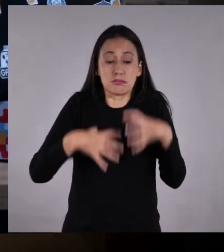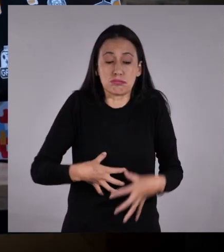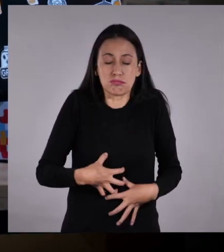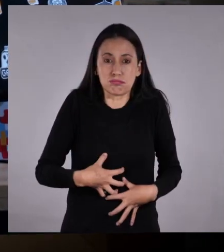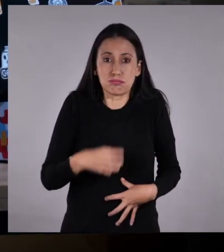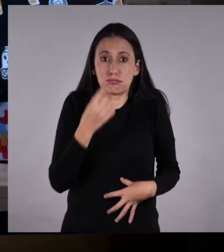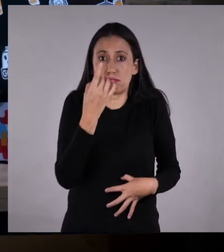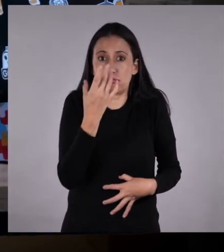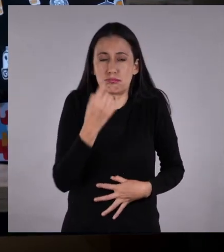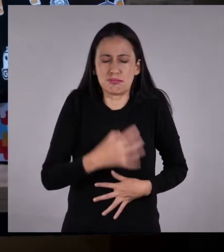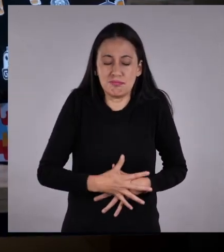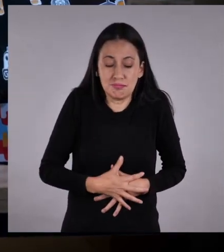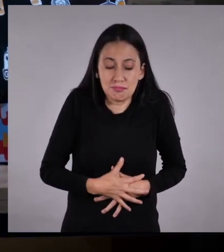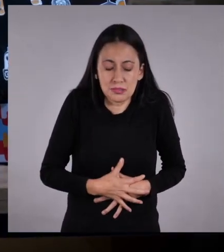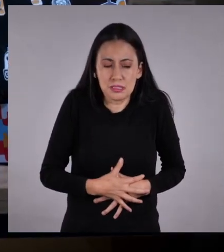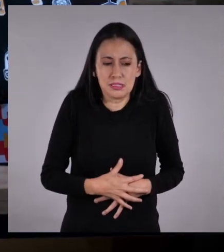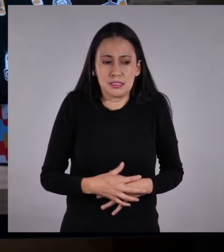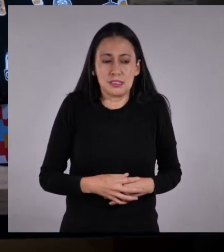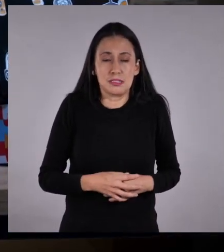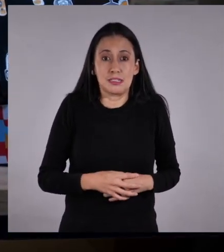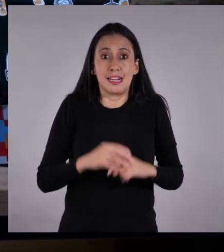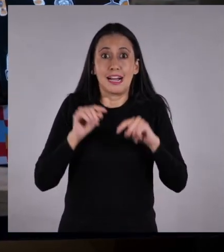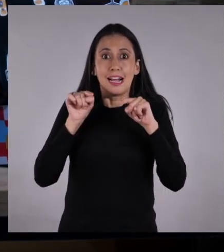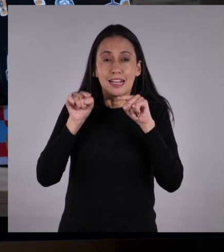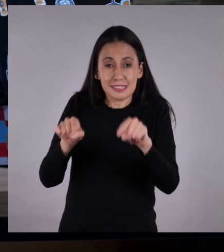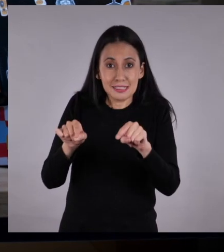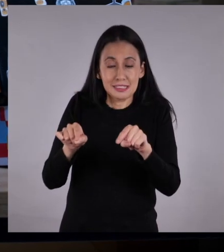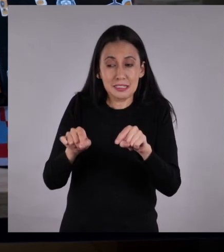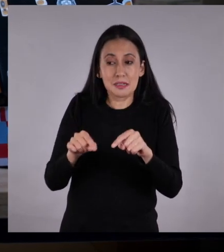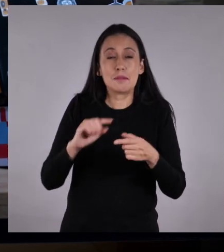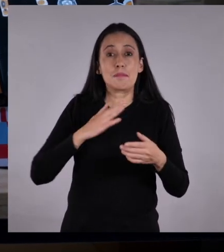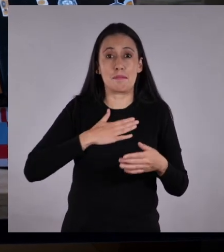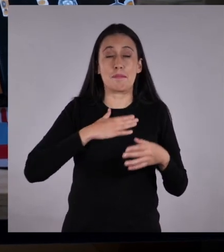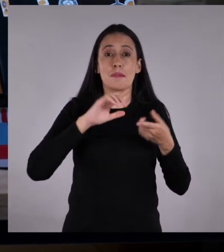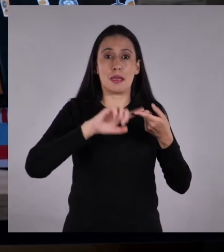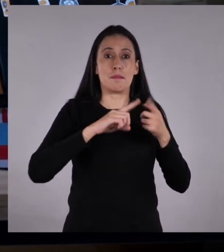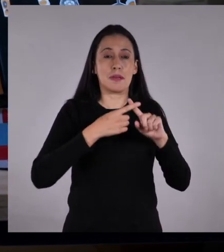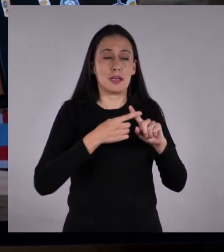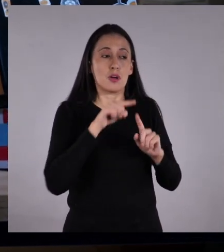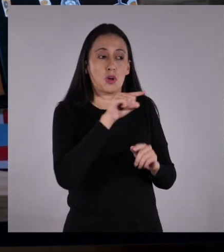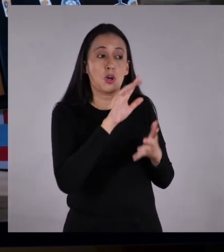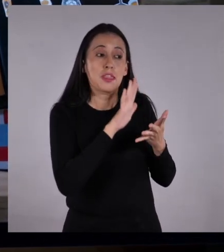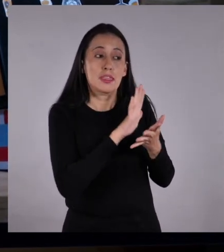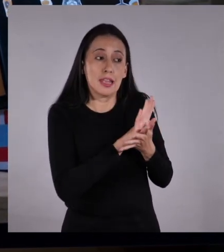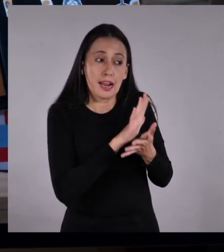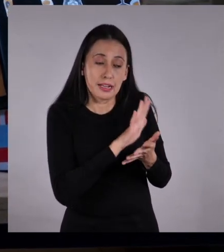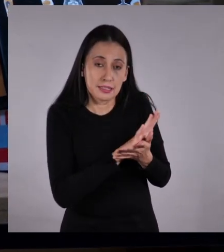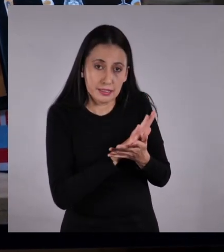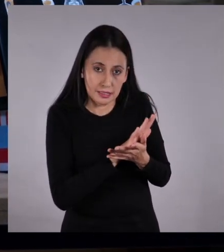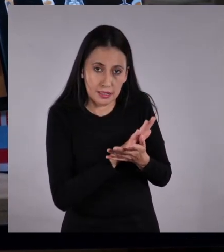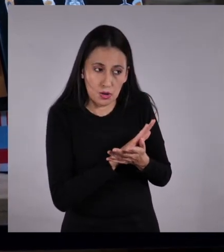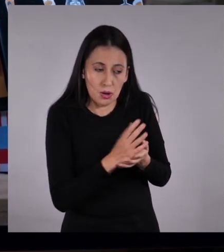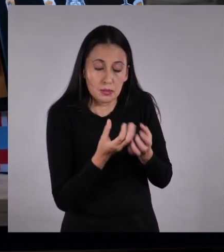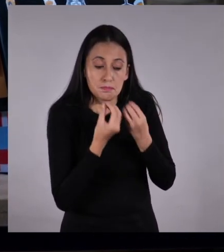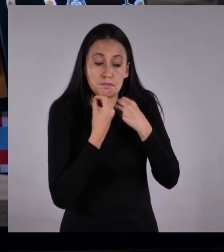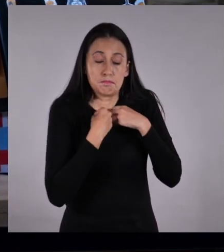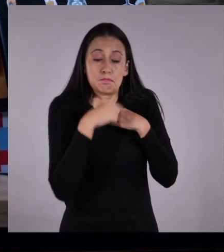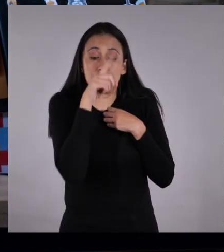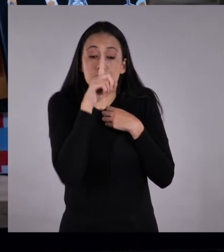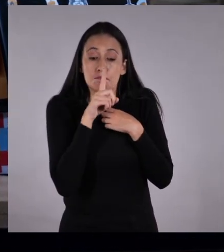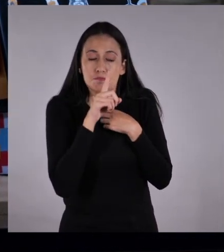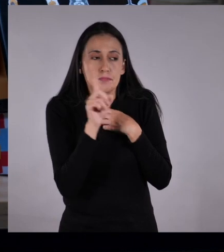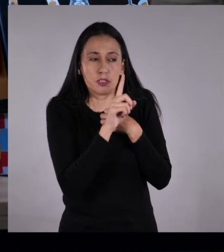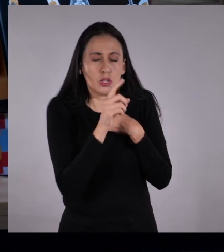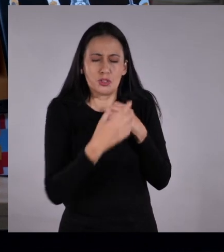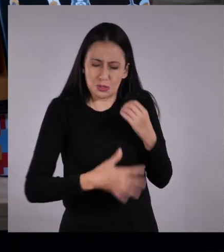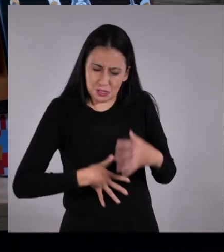Ahí fue cuando Amelia me dijo que no debía tragarme toda esa ira, sino más bien explotar y sacarla de mi